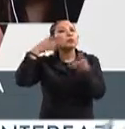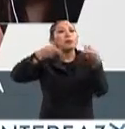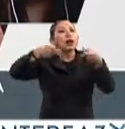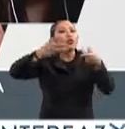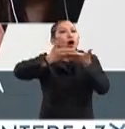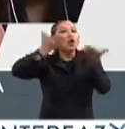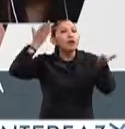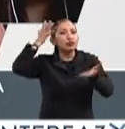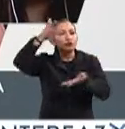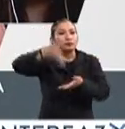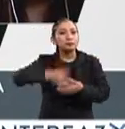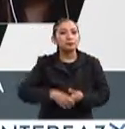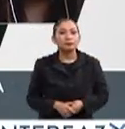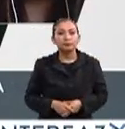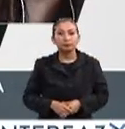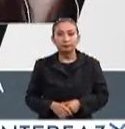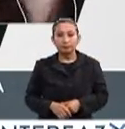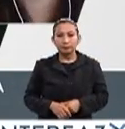planes ahora.